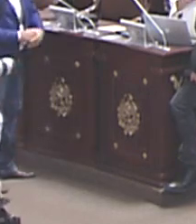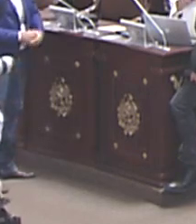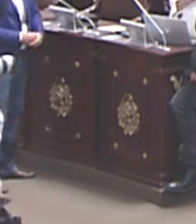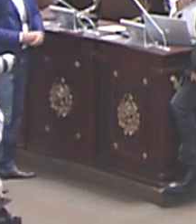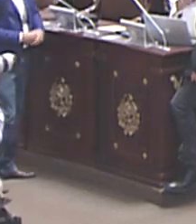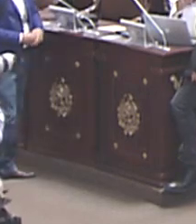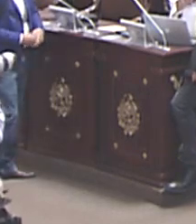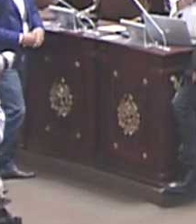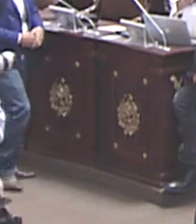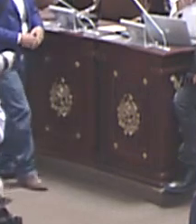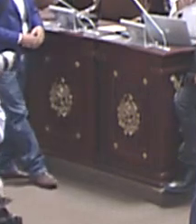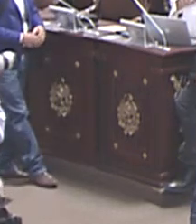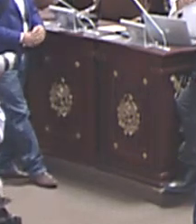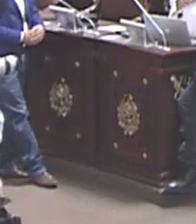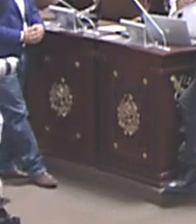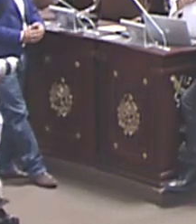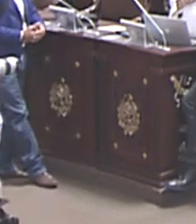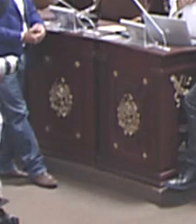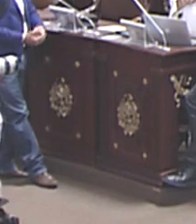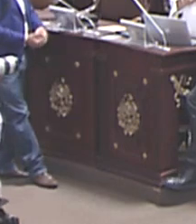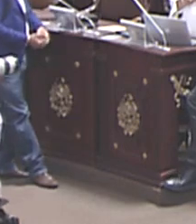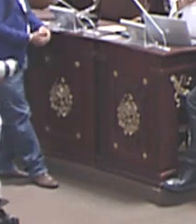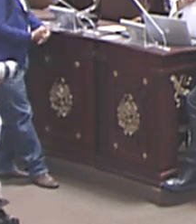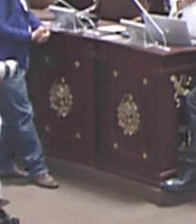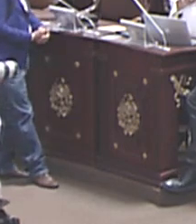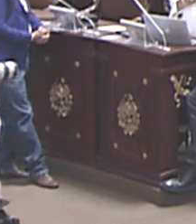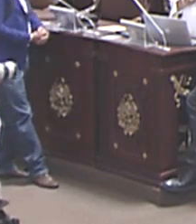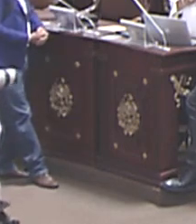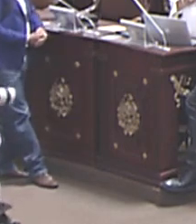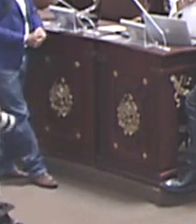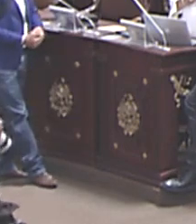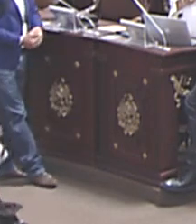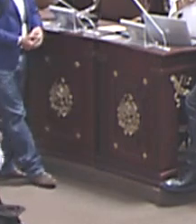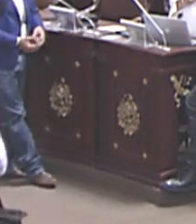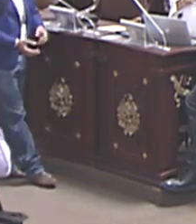Paz. Sí está. Sí.